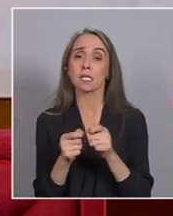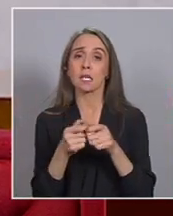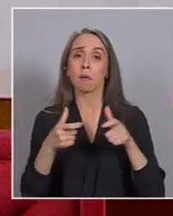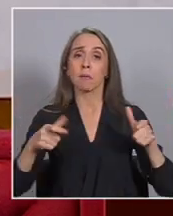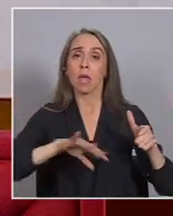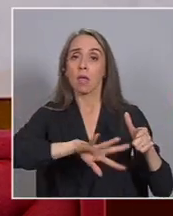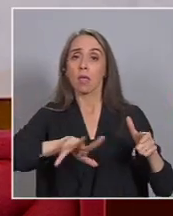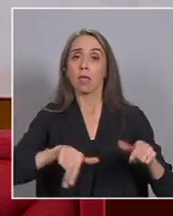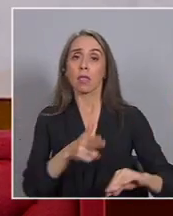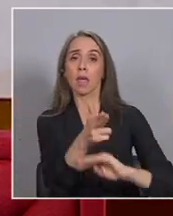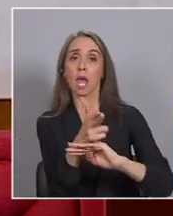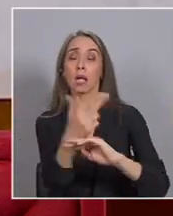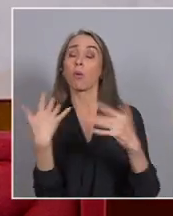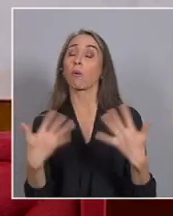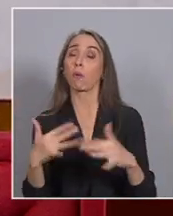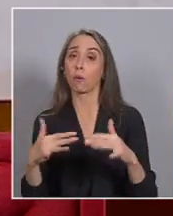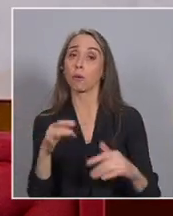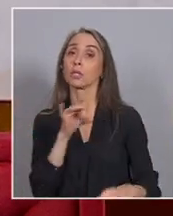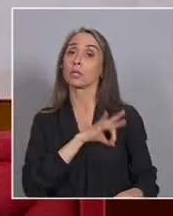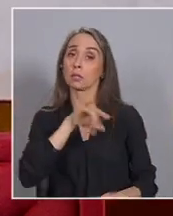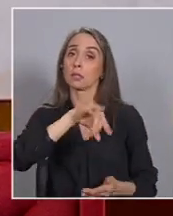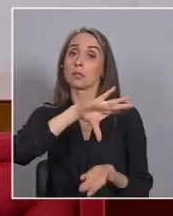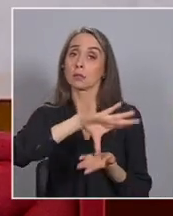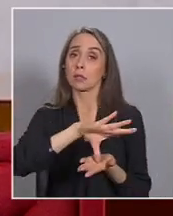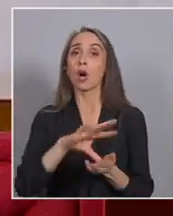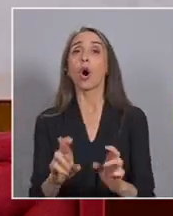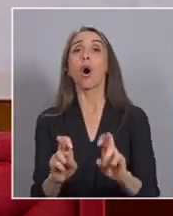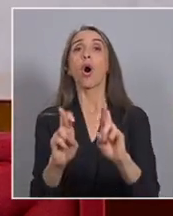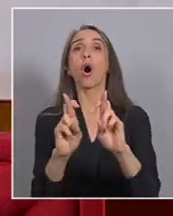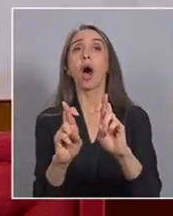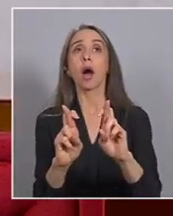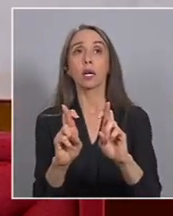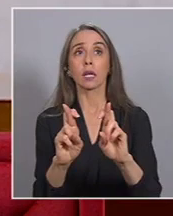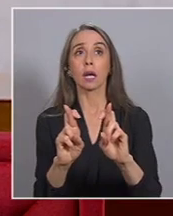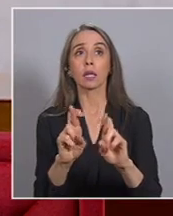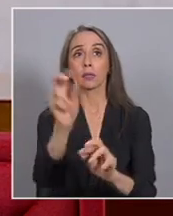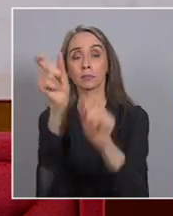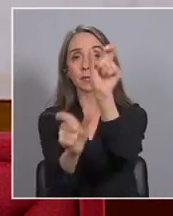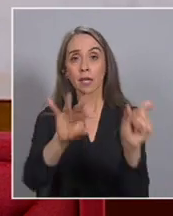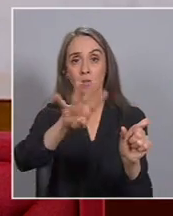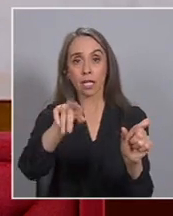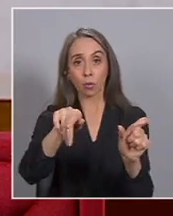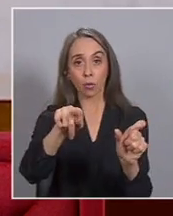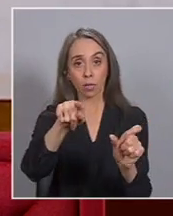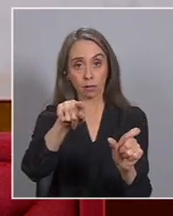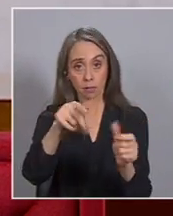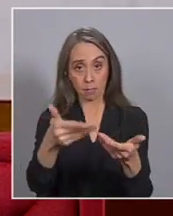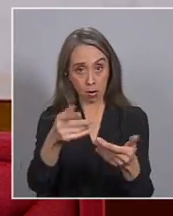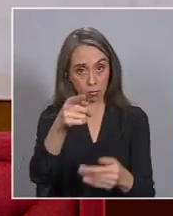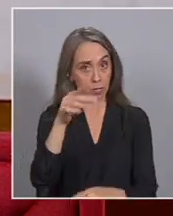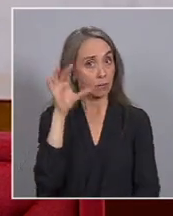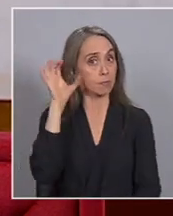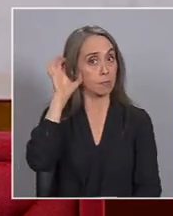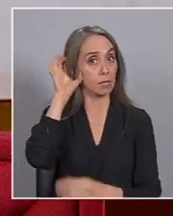en nuestro país. Y ojalá que esos delincuentes nos estén escuchando.